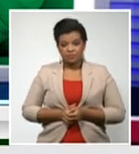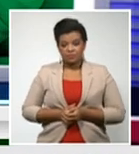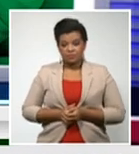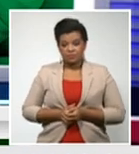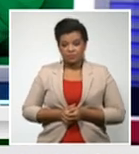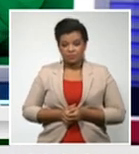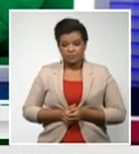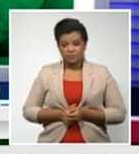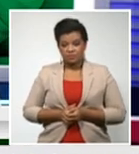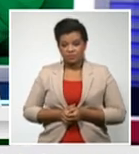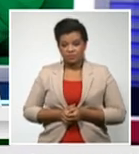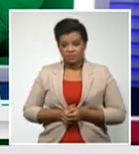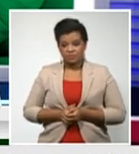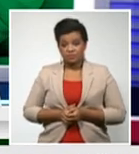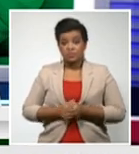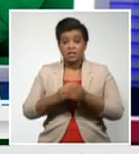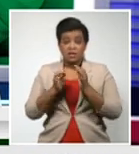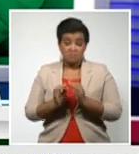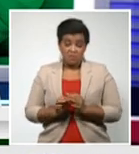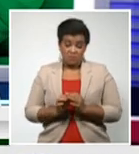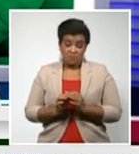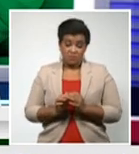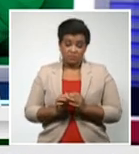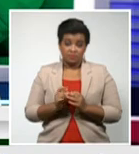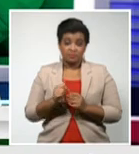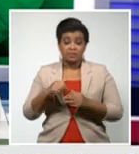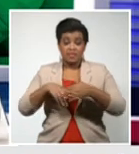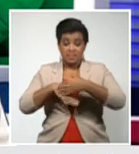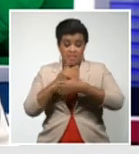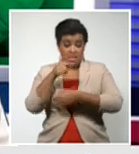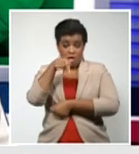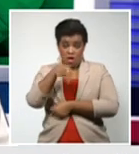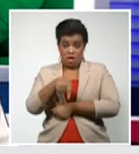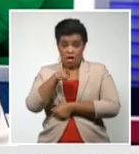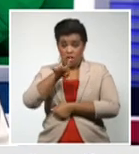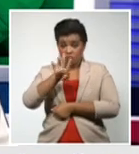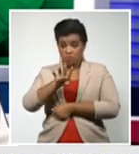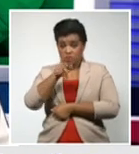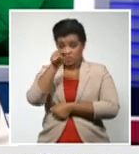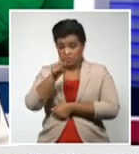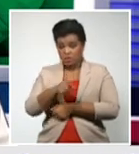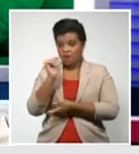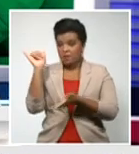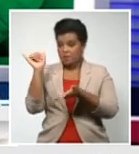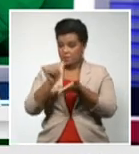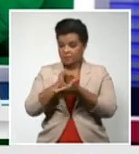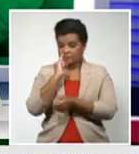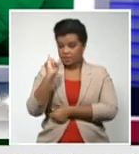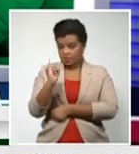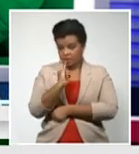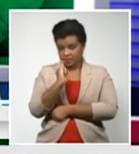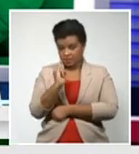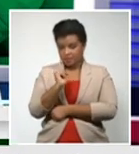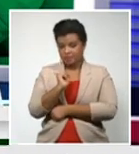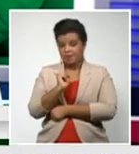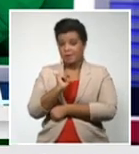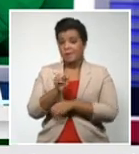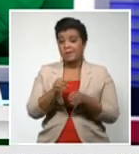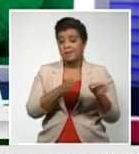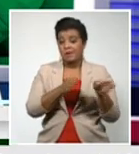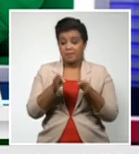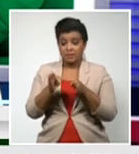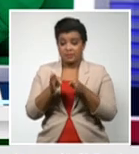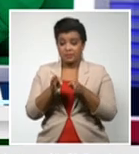En el día, como yo dije ya, 14 de los pacientes diagnosticados vinculados con viajeros internacionales. Pero del 1 de